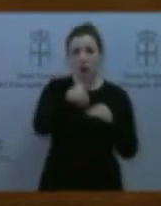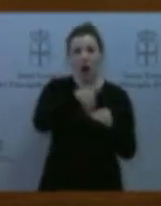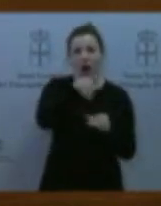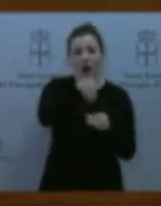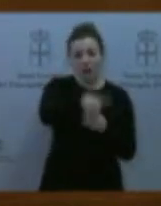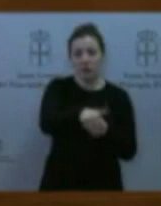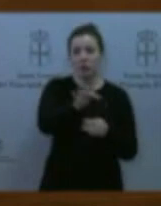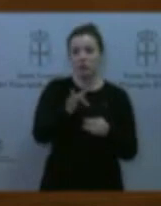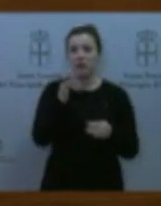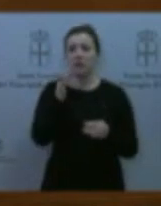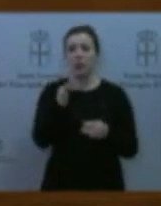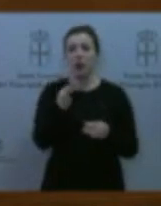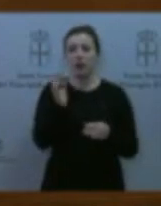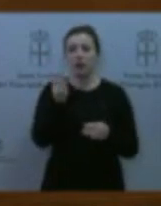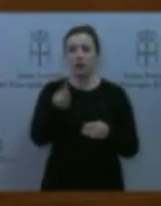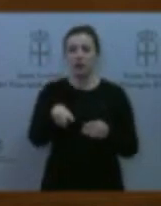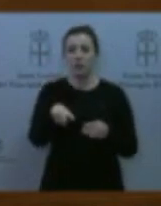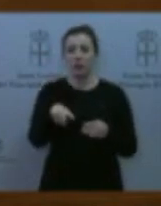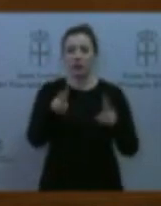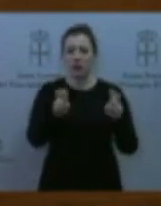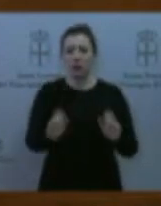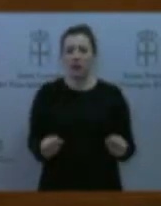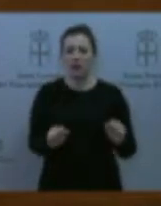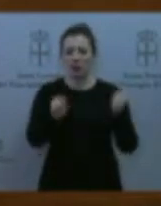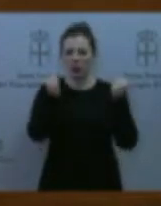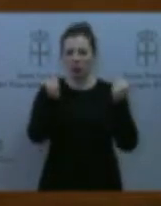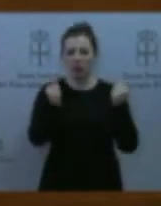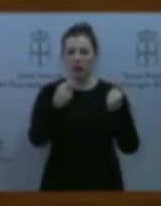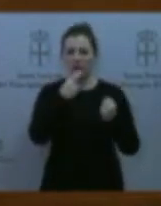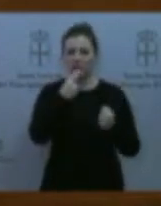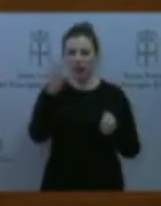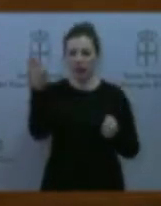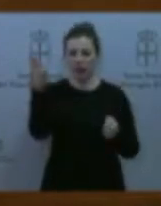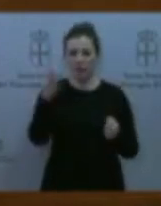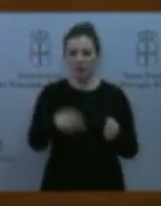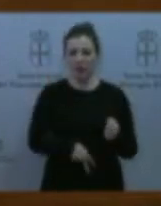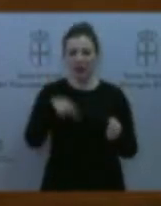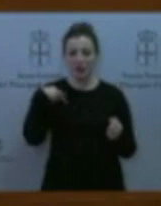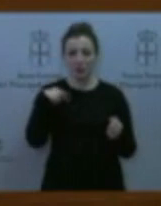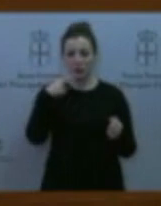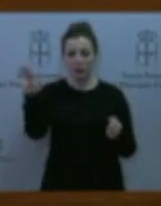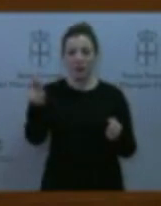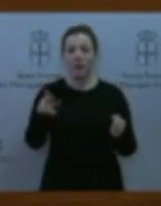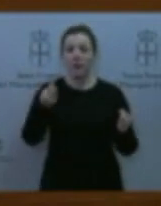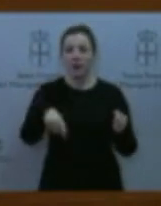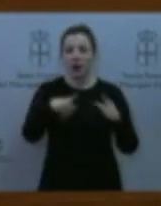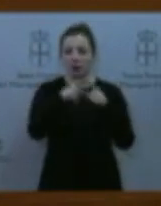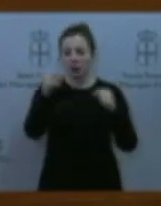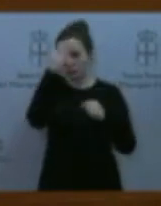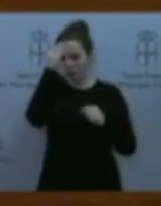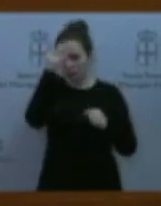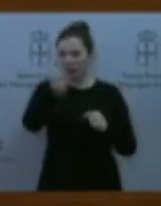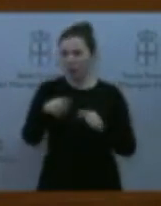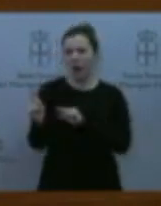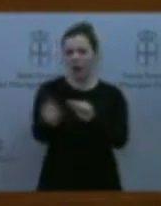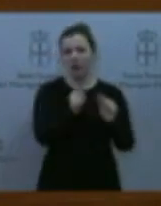franquismo, la creación de un Instituto y Consejo de Memoria Democrática de Asturias, que también dio bastante debate en la ponencia, y